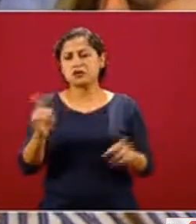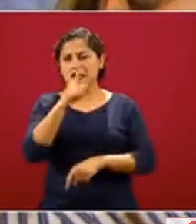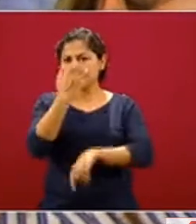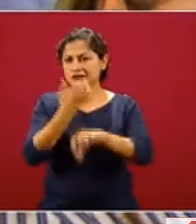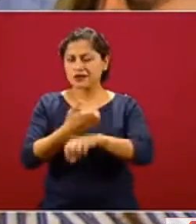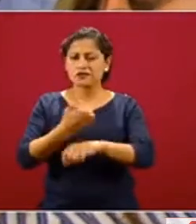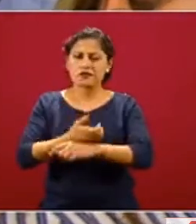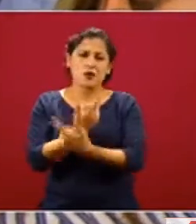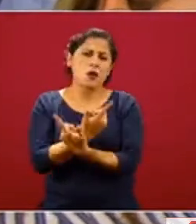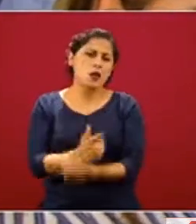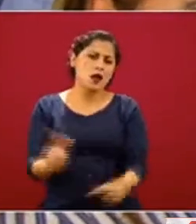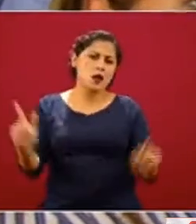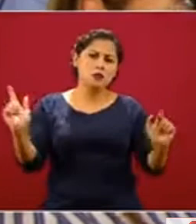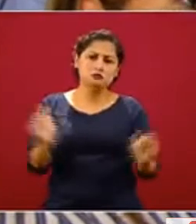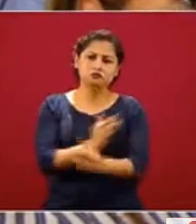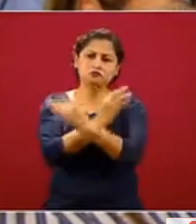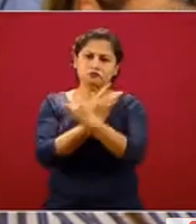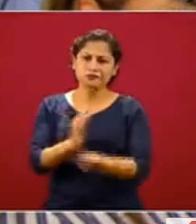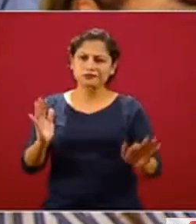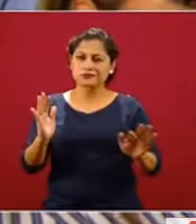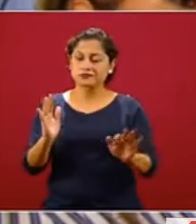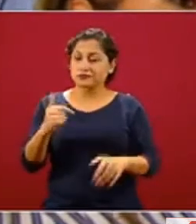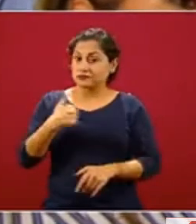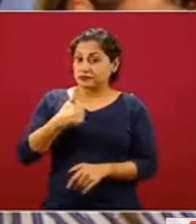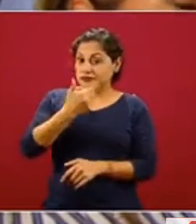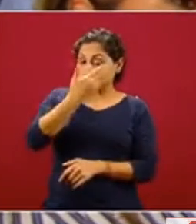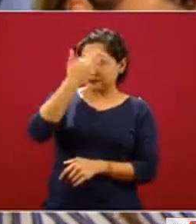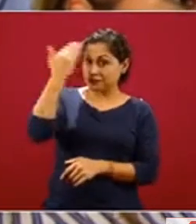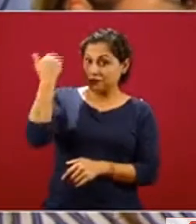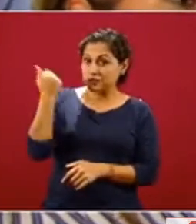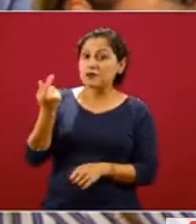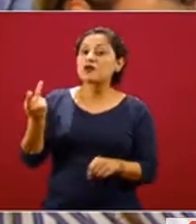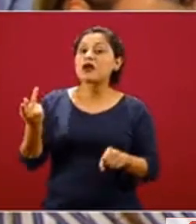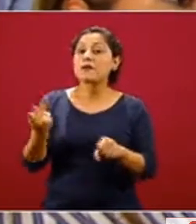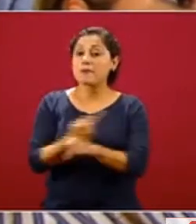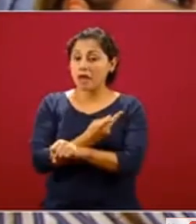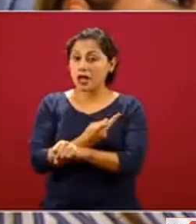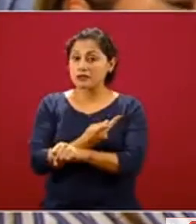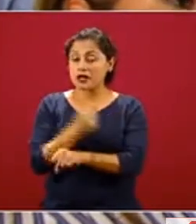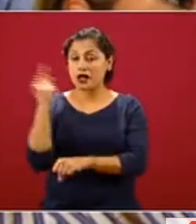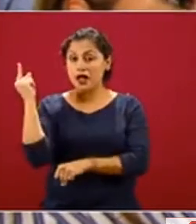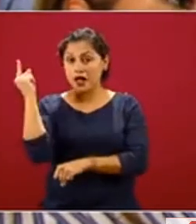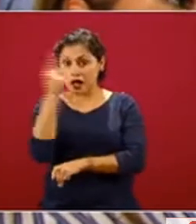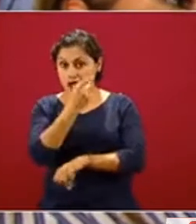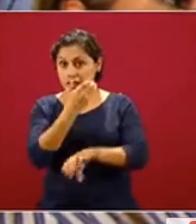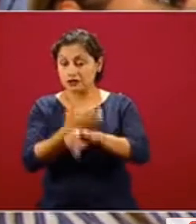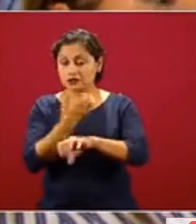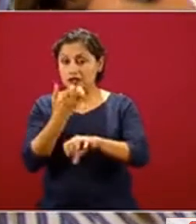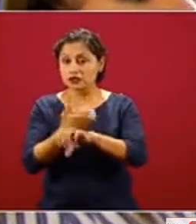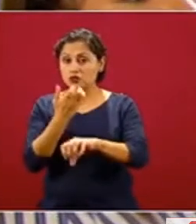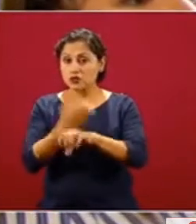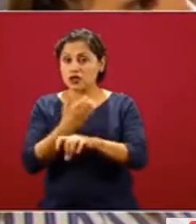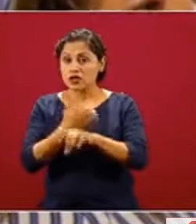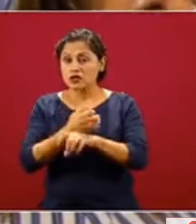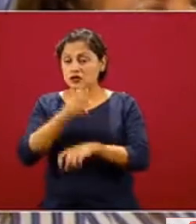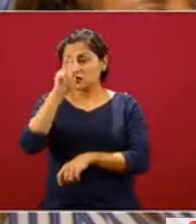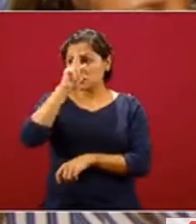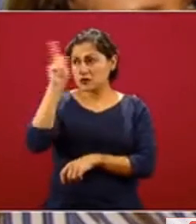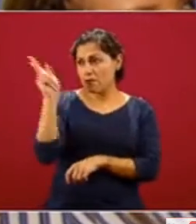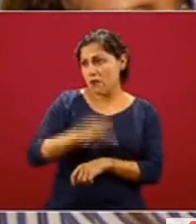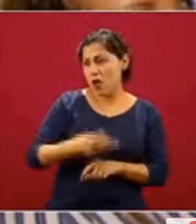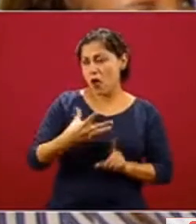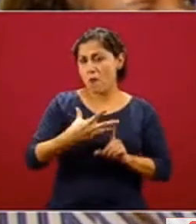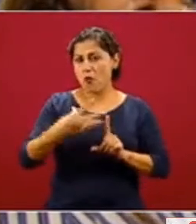lados, y no sabemos si eso va a tener algún efecto, si va a empeorar la epidemia en Estados Unidos, y yo creo que sería